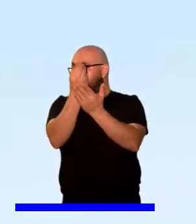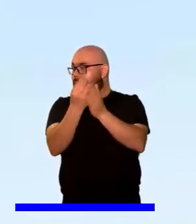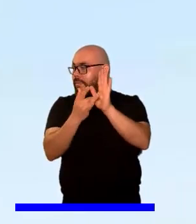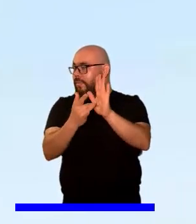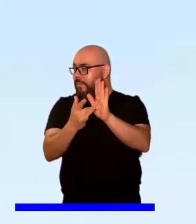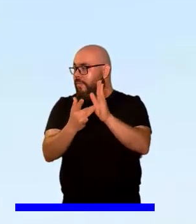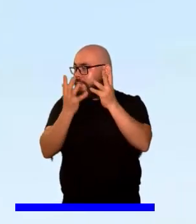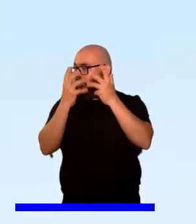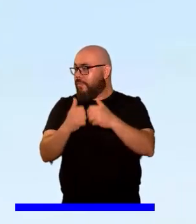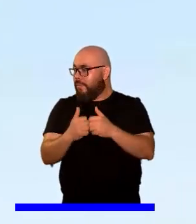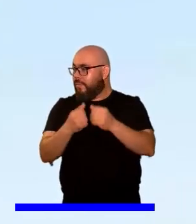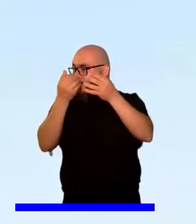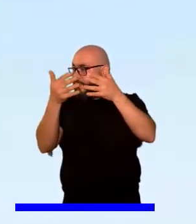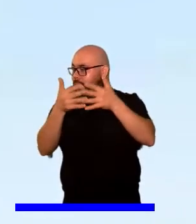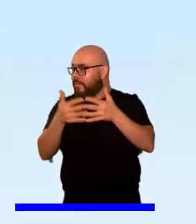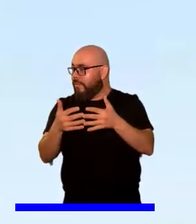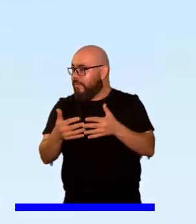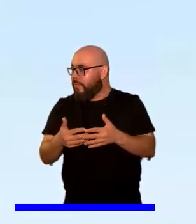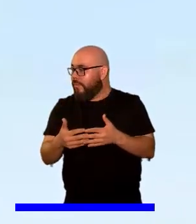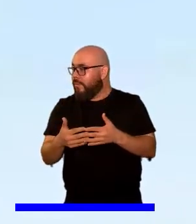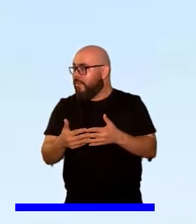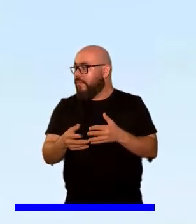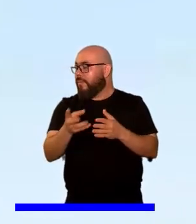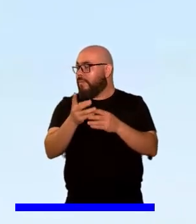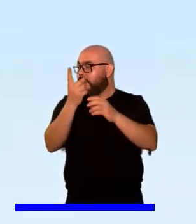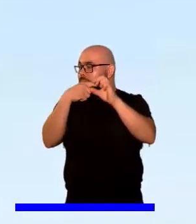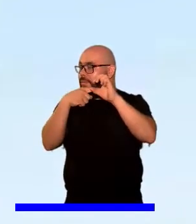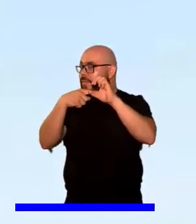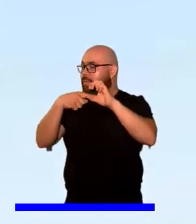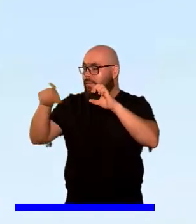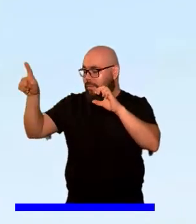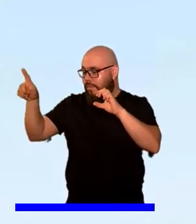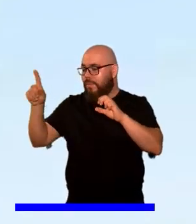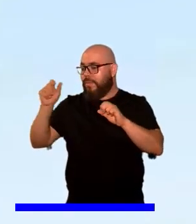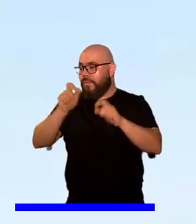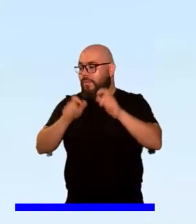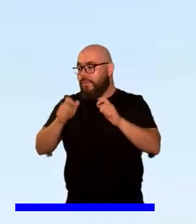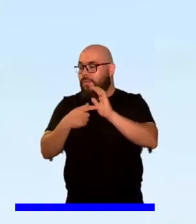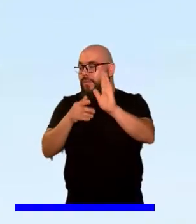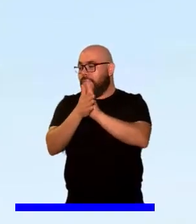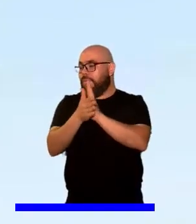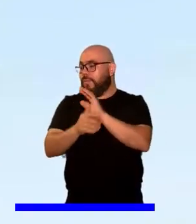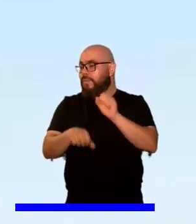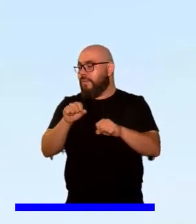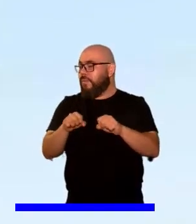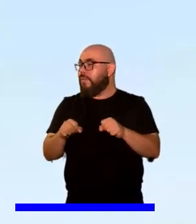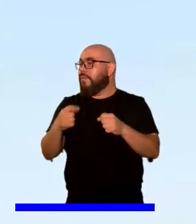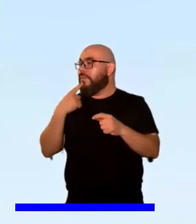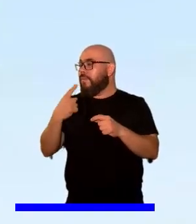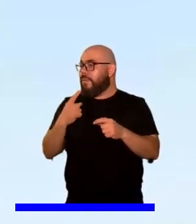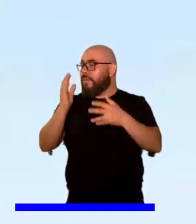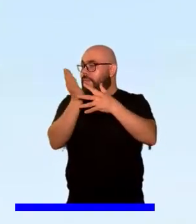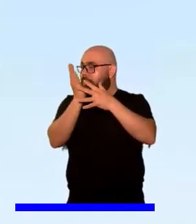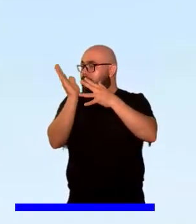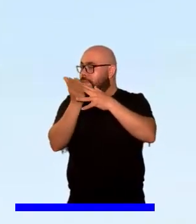momento es un archivo de texto, pero la idea es que yo podría tener otro agente que lo mande por correo a las diferentes productoras, pero lo que me dice es, mira, lo voy a dividir en 3